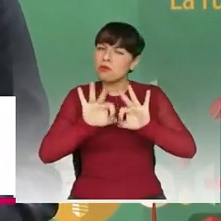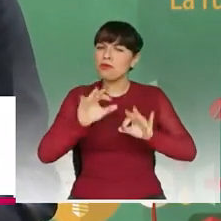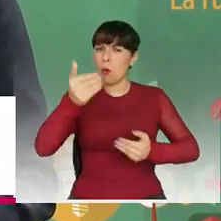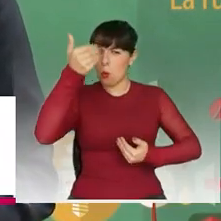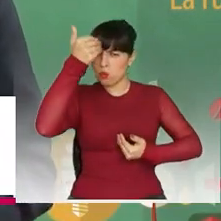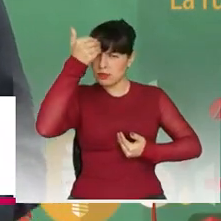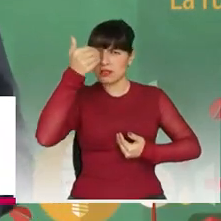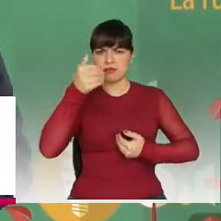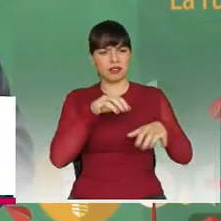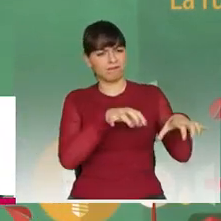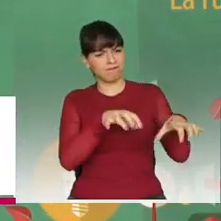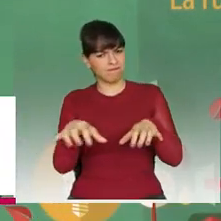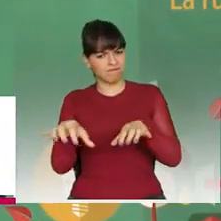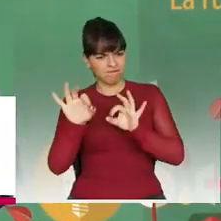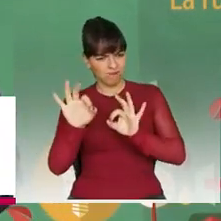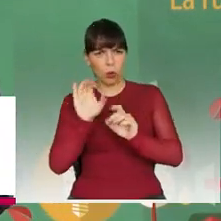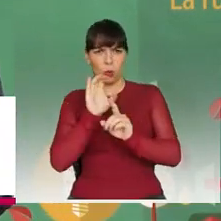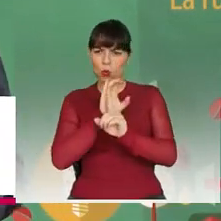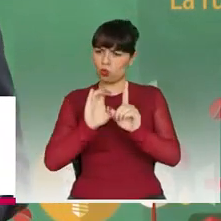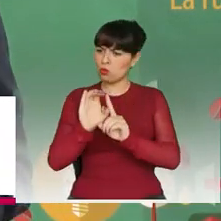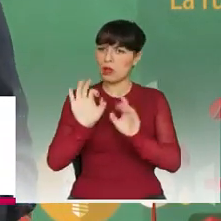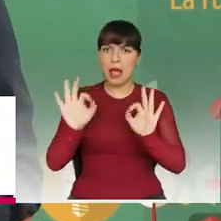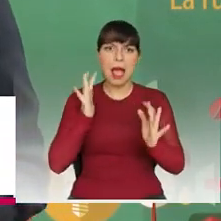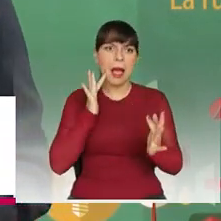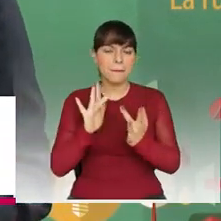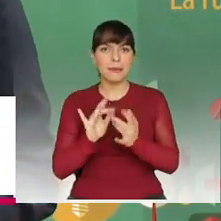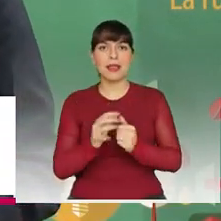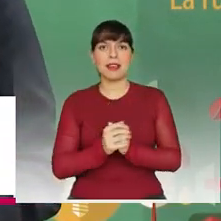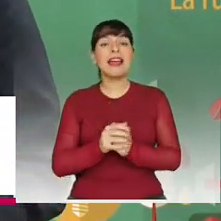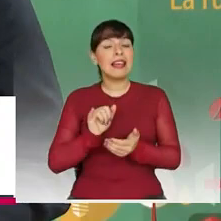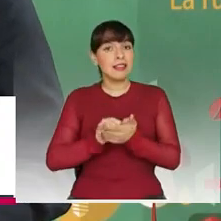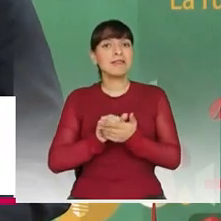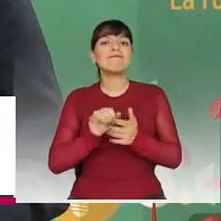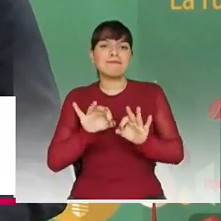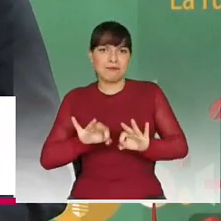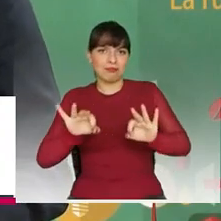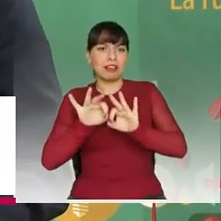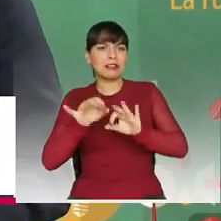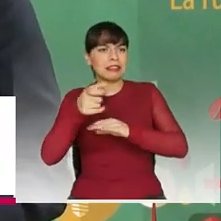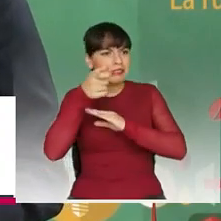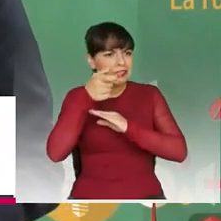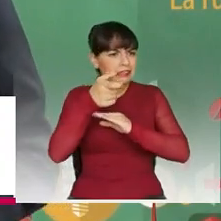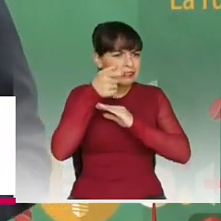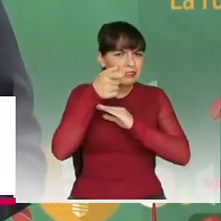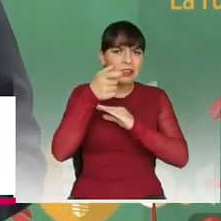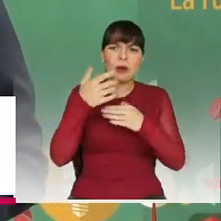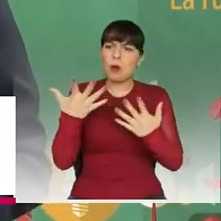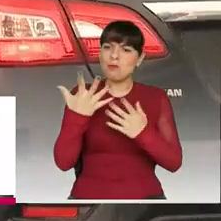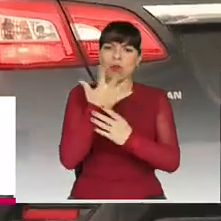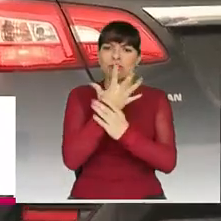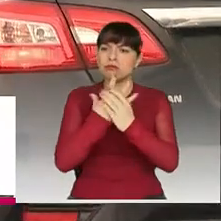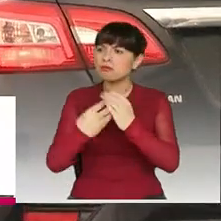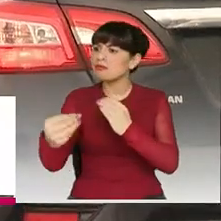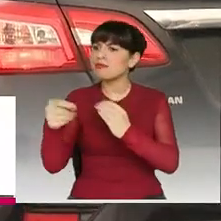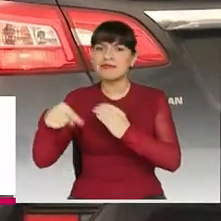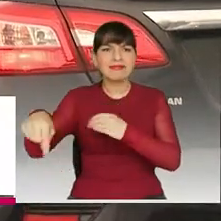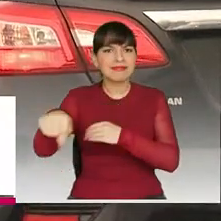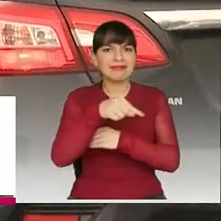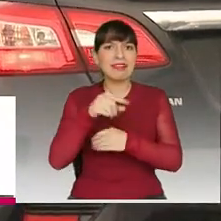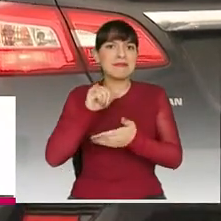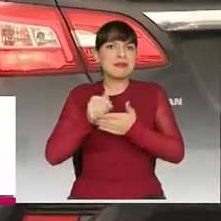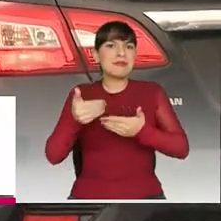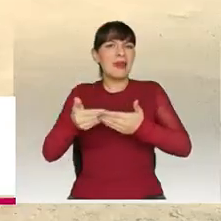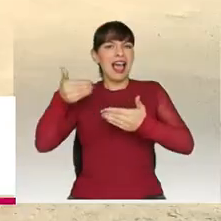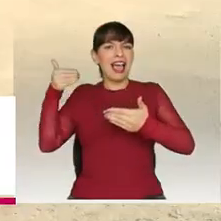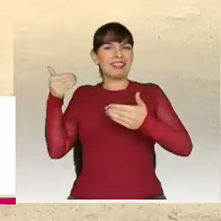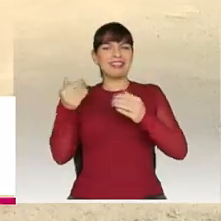que ha habido hasta ahora. En todo caso, vamos a tener controles conjuntos a la salida, como lo hemos hecho en los puentes anteriores. El plan candado